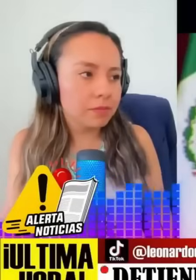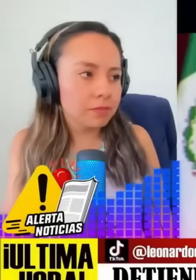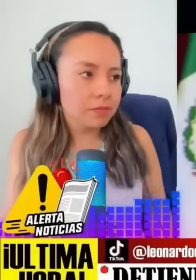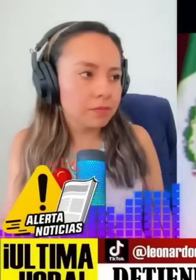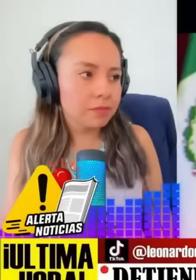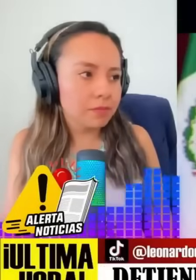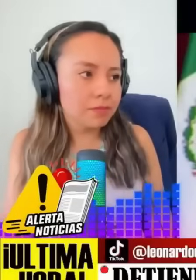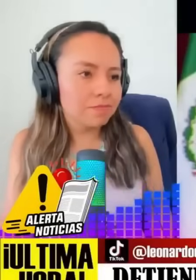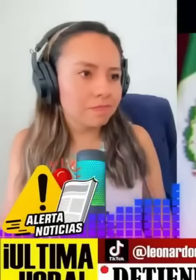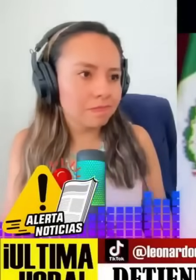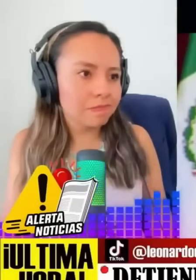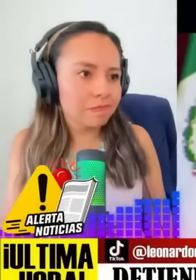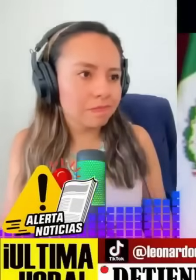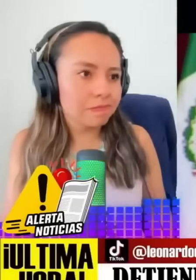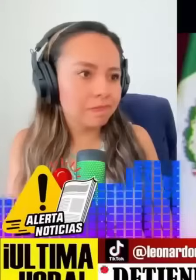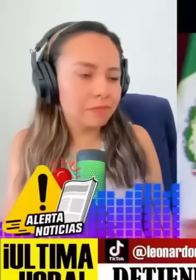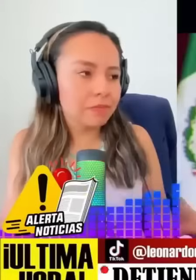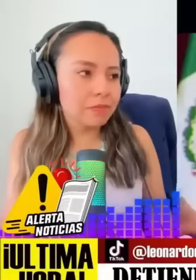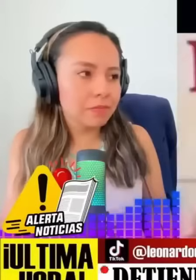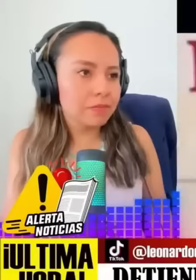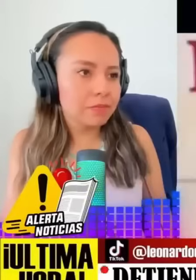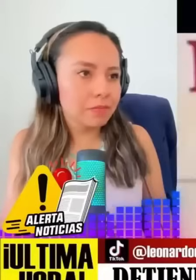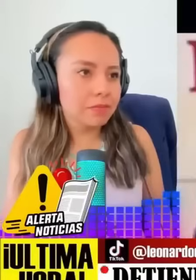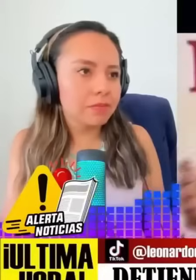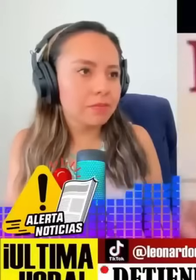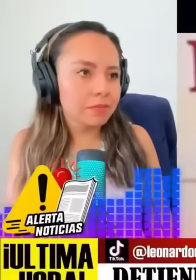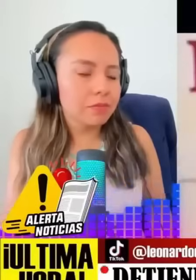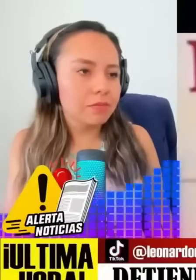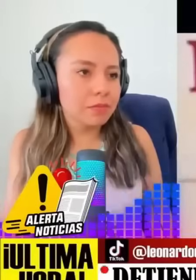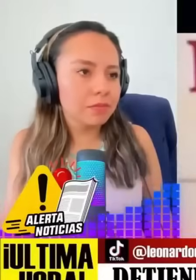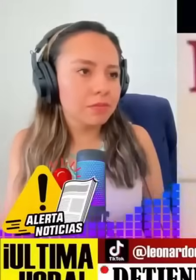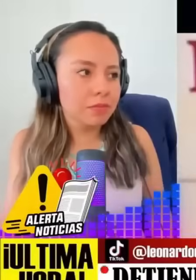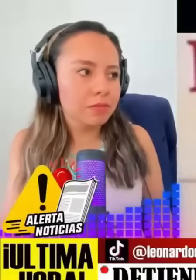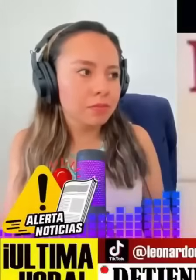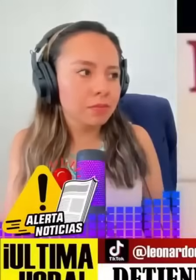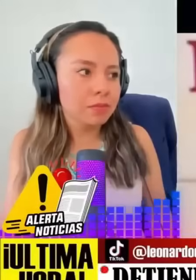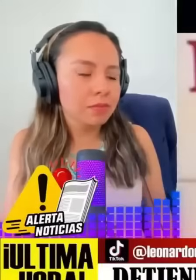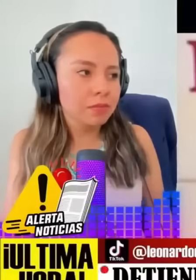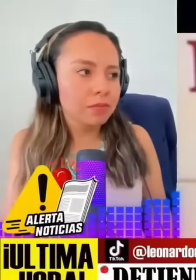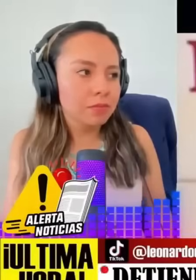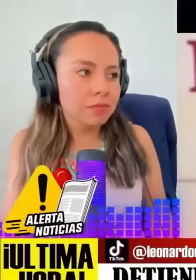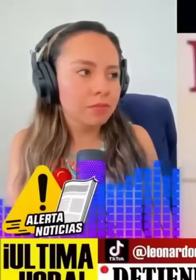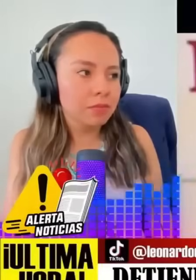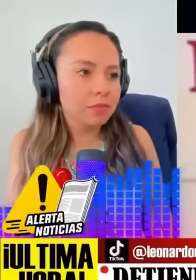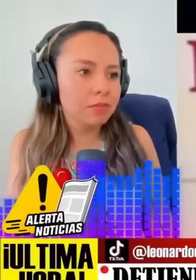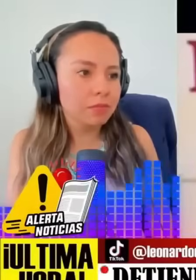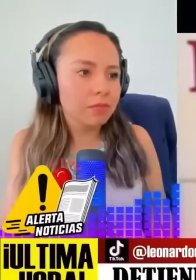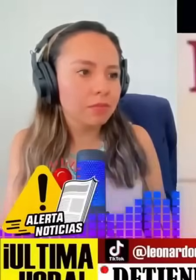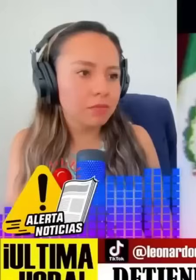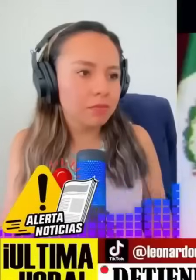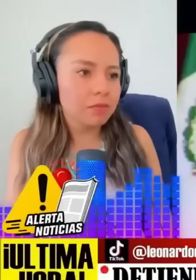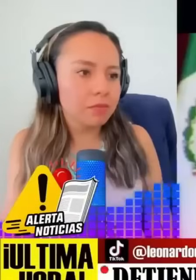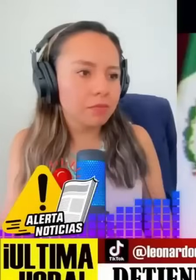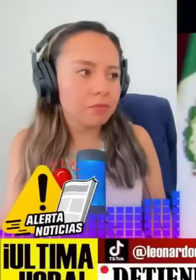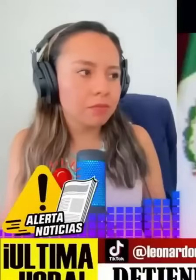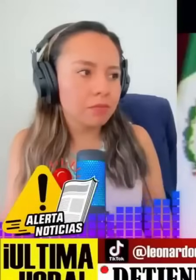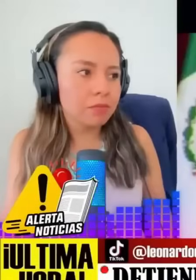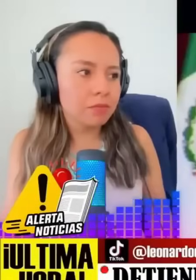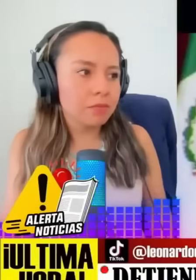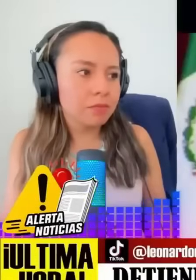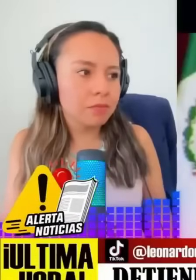que del antiguo régimen, y él les dio entrada, pero si él